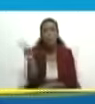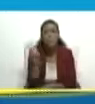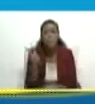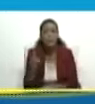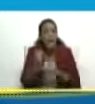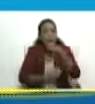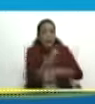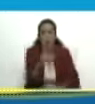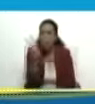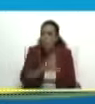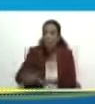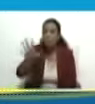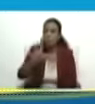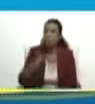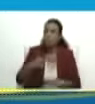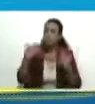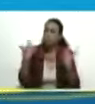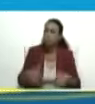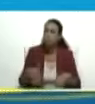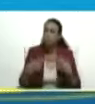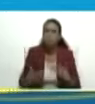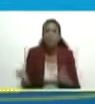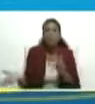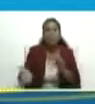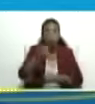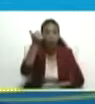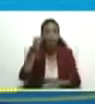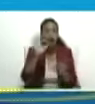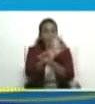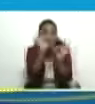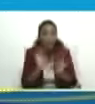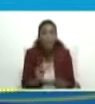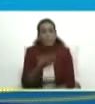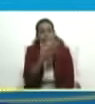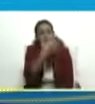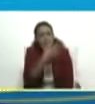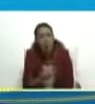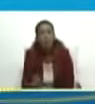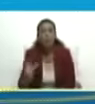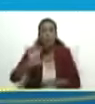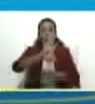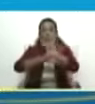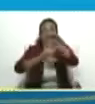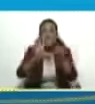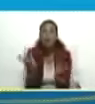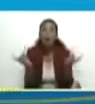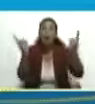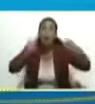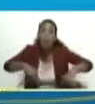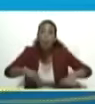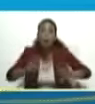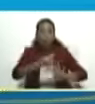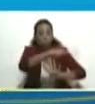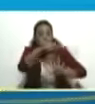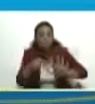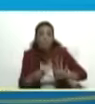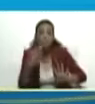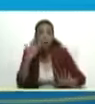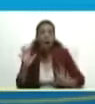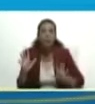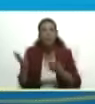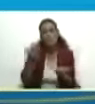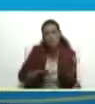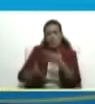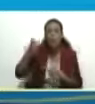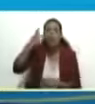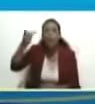hecho contra Venezuela. Hemos encontrado las fórmulas de los 5 consensos, más allá de